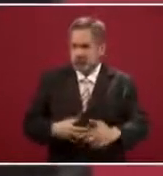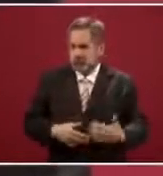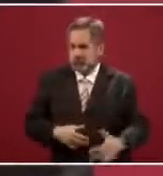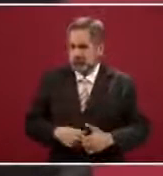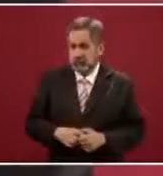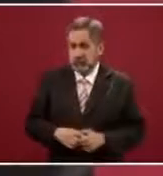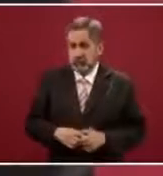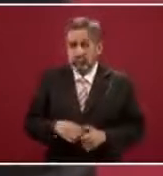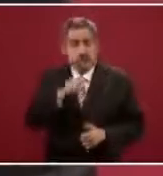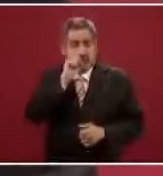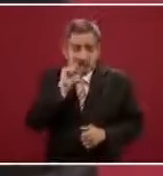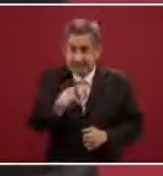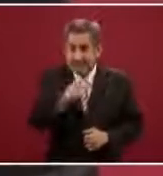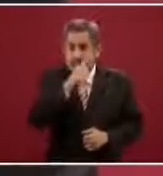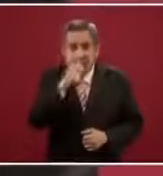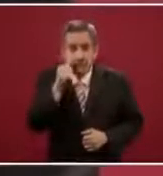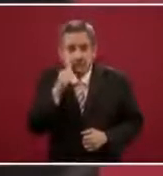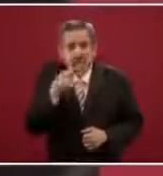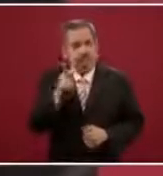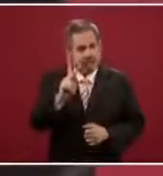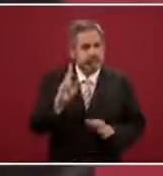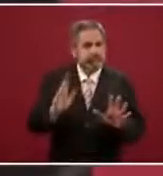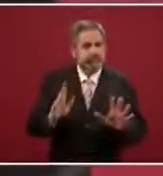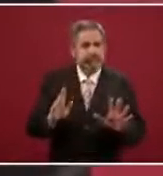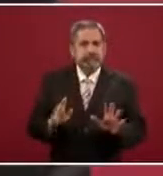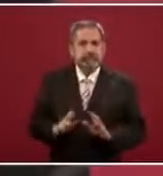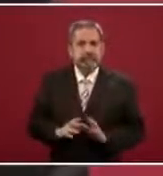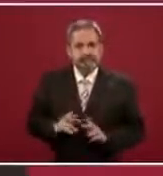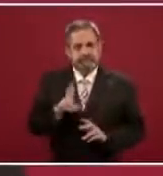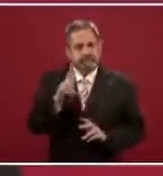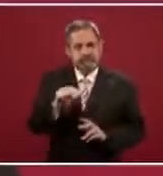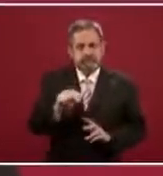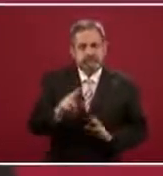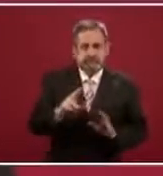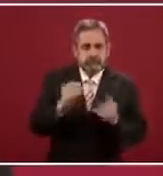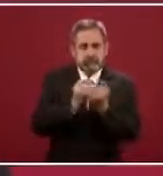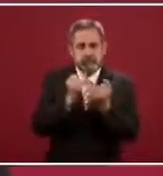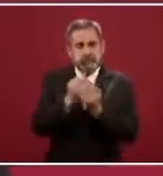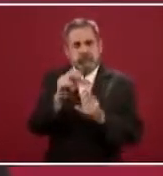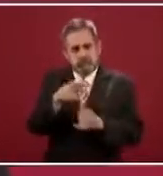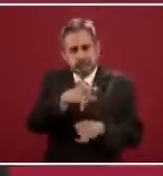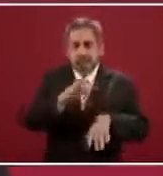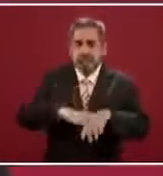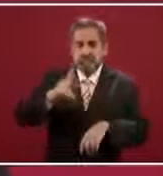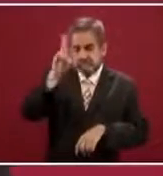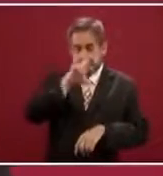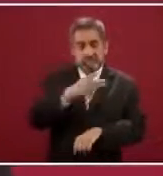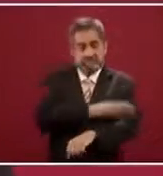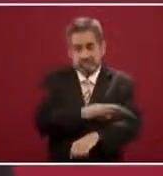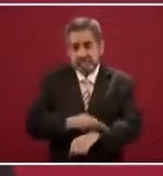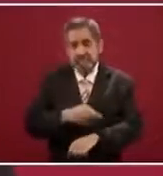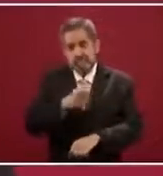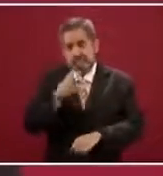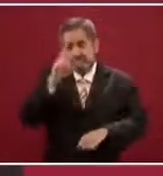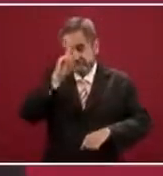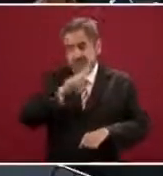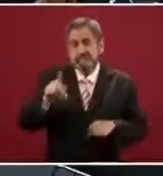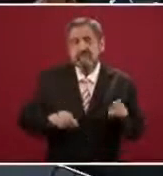se lo hicieron a juárez pero no iguales en uruguay